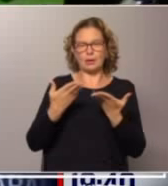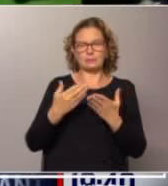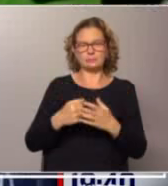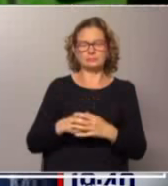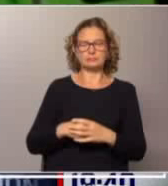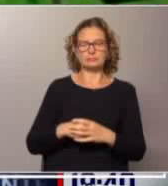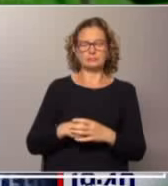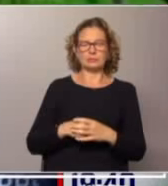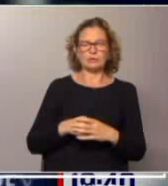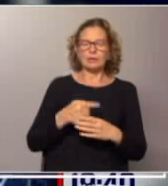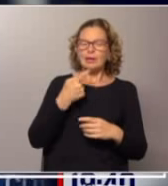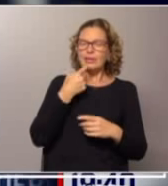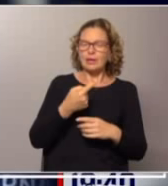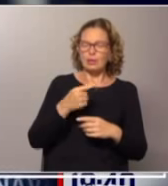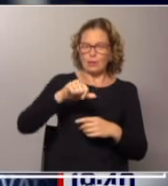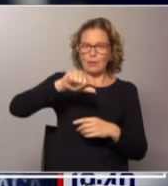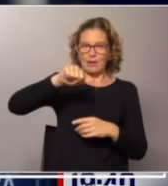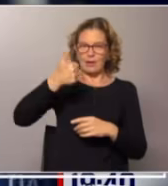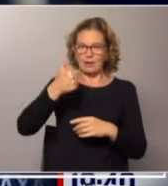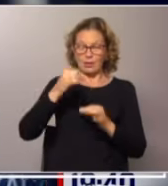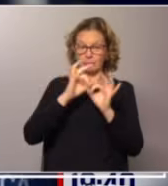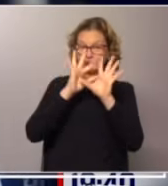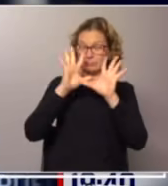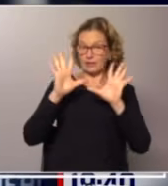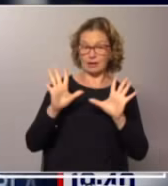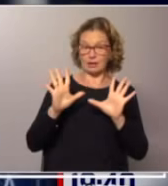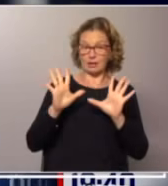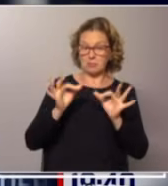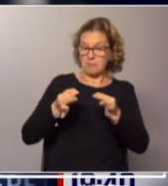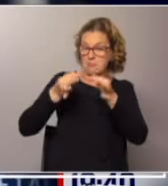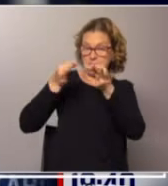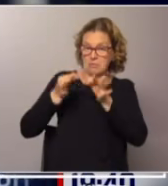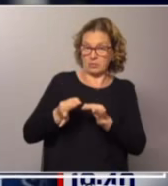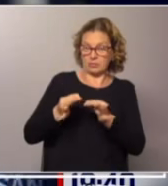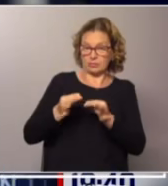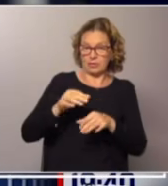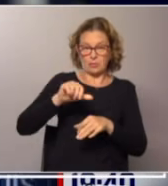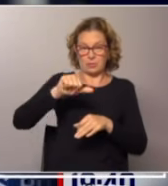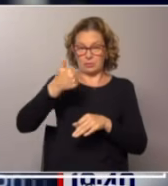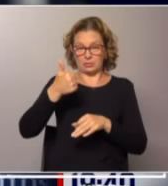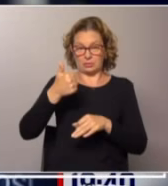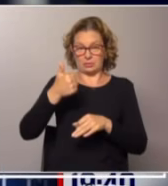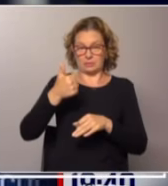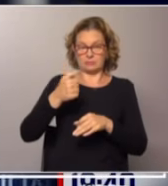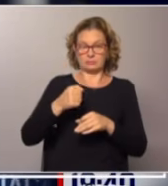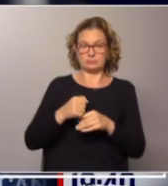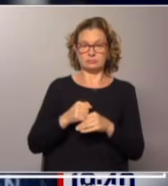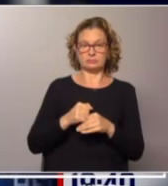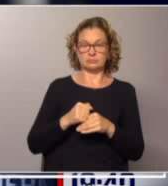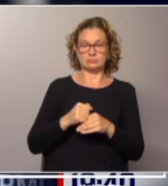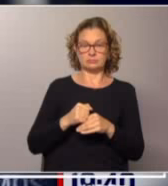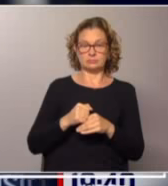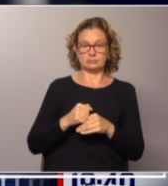nos ha dado una victoria axis velará una victoria convincente un actor ya uidd